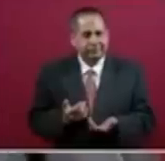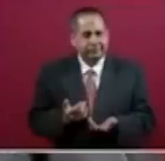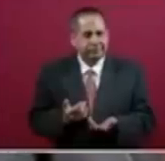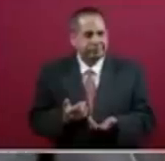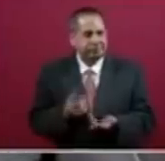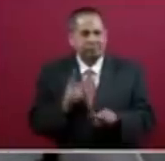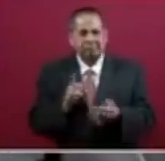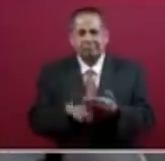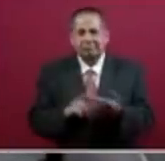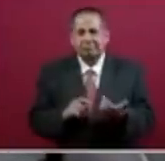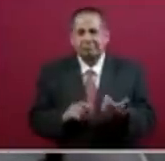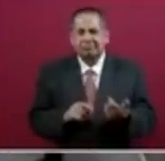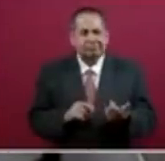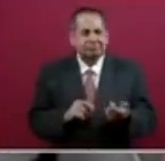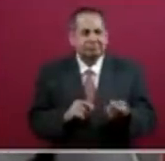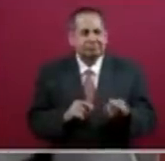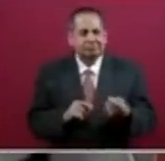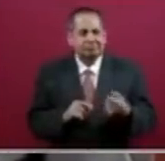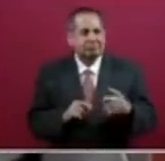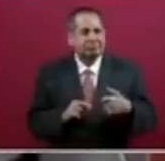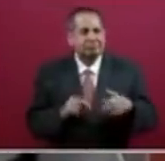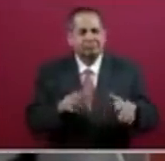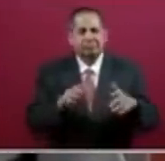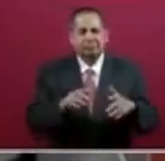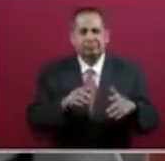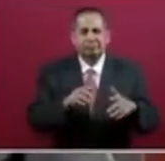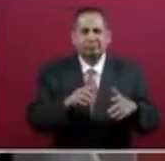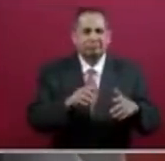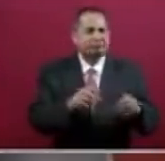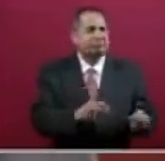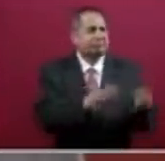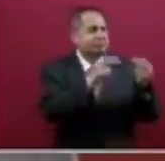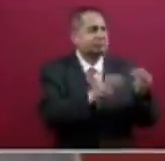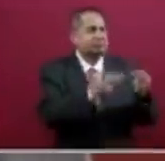dejar que las fuerzas del mercado